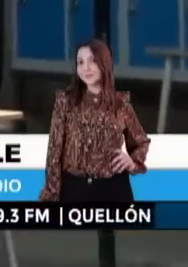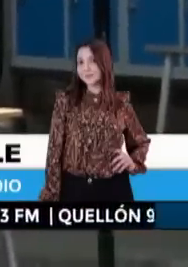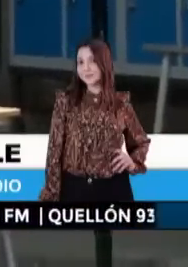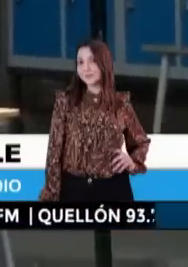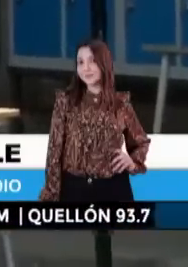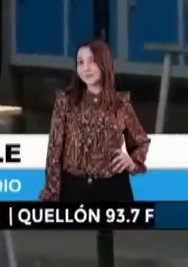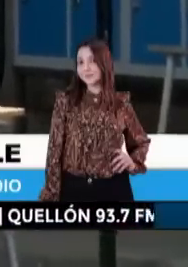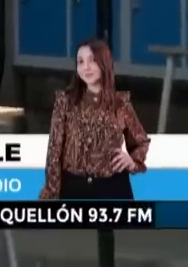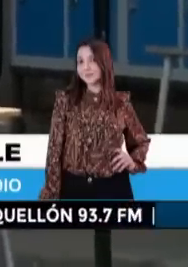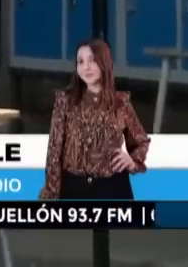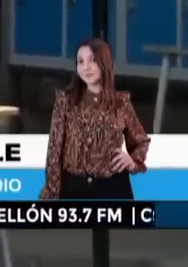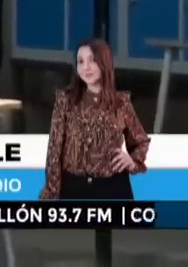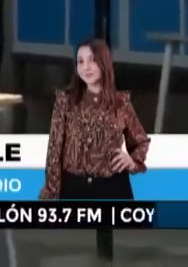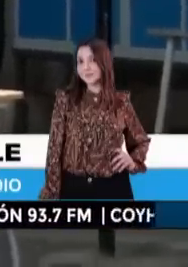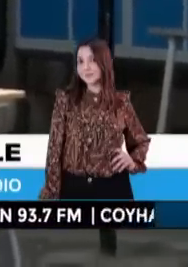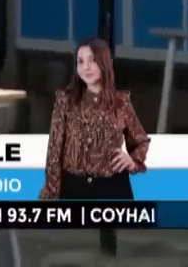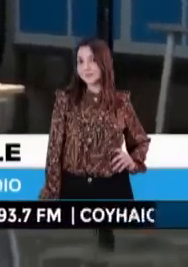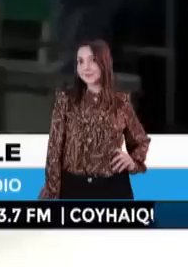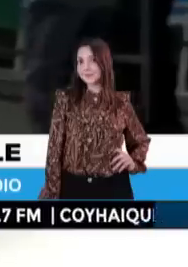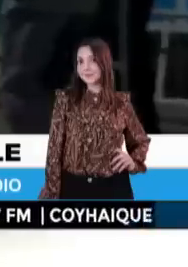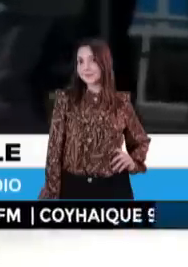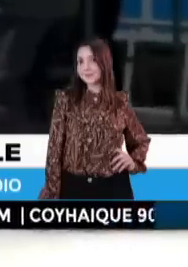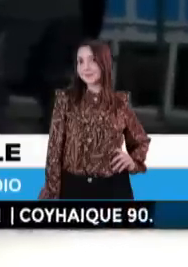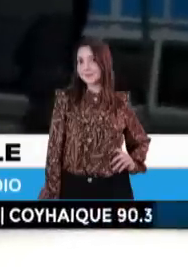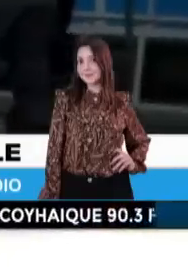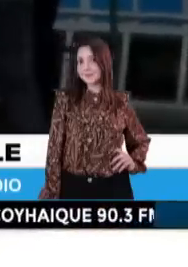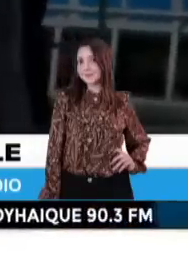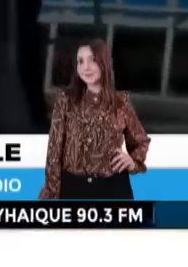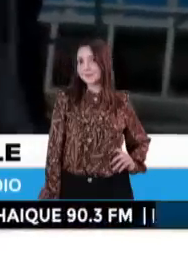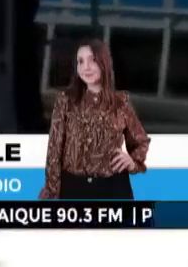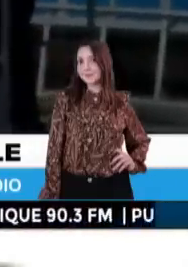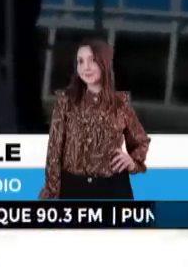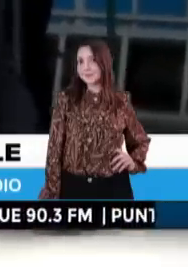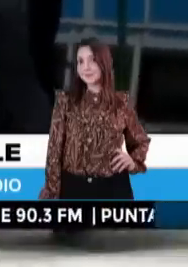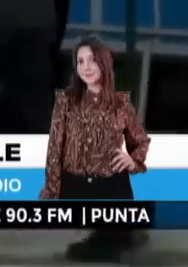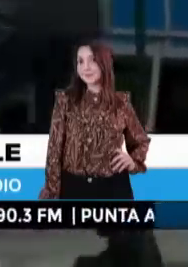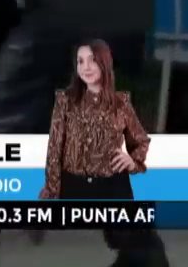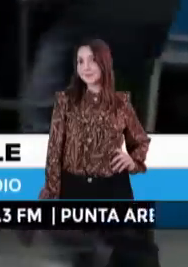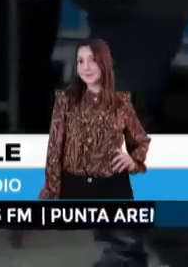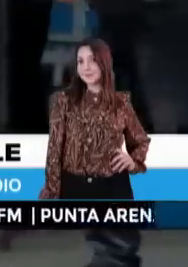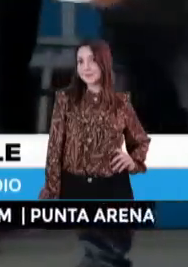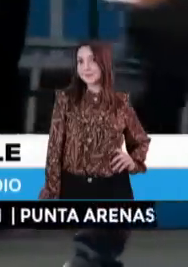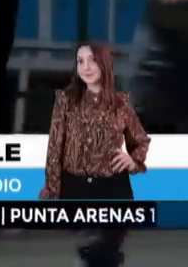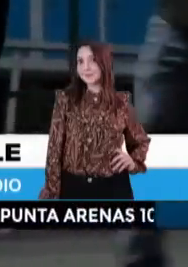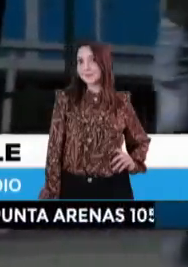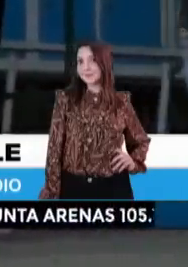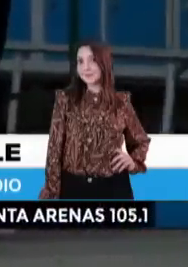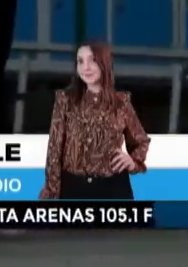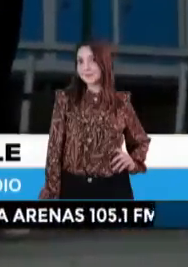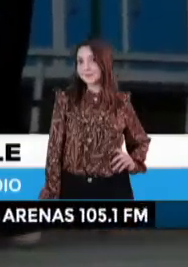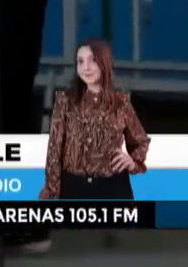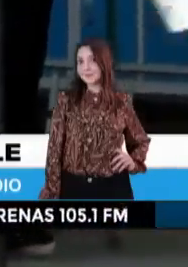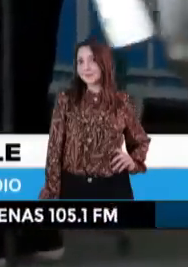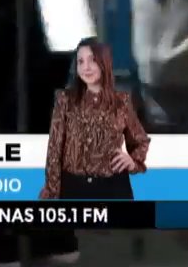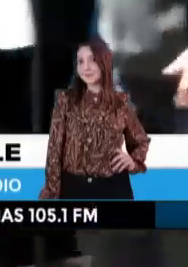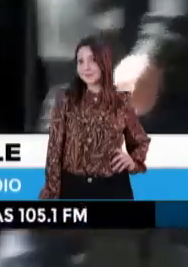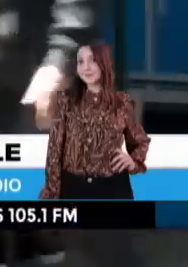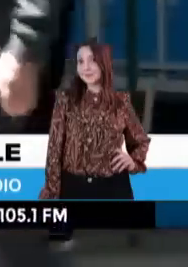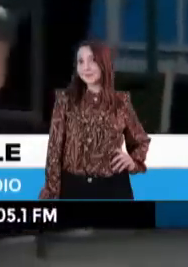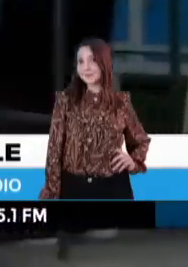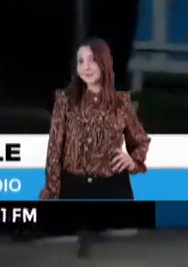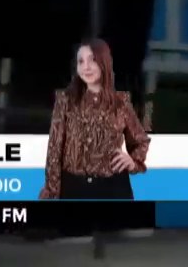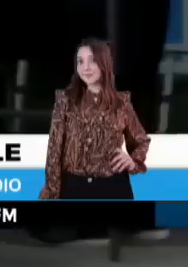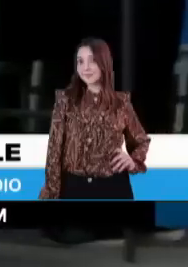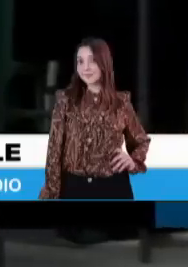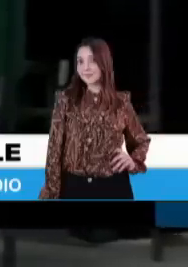mismos lo decían, está el apruebo a secas, mientras que está el apruebo para reformar. Bueno, en la derecha también está el rechazo para reformar y el